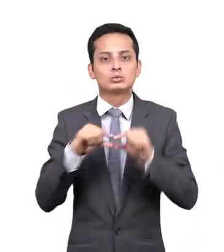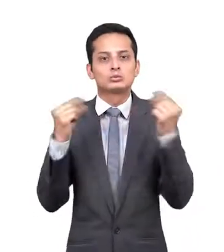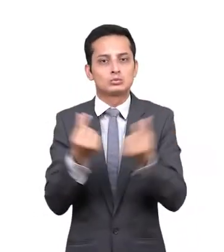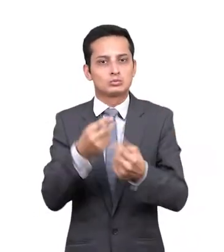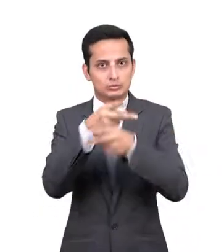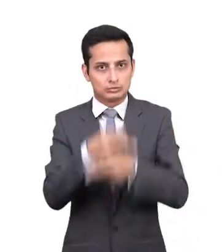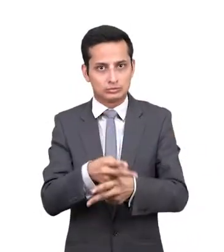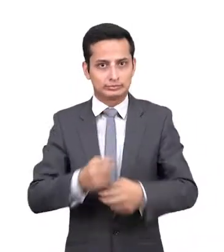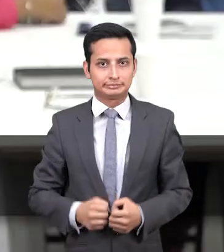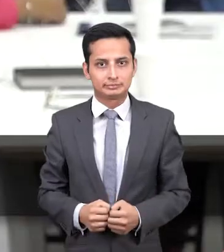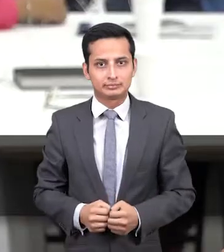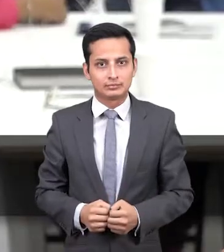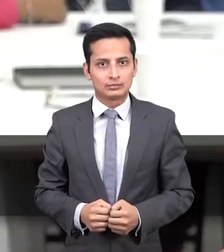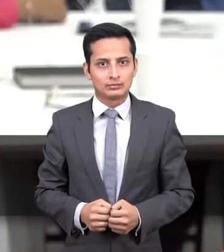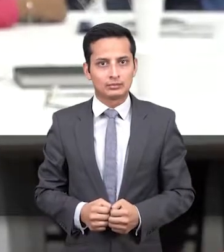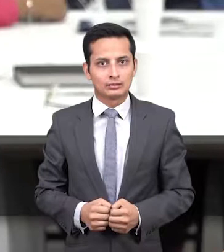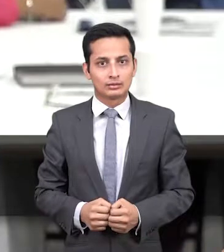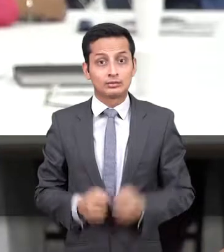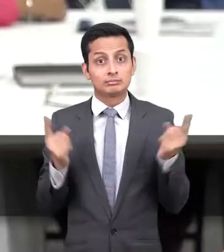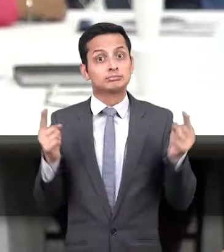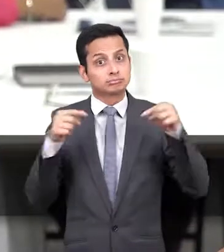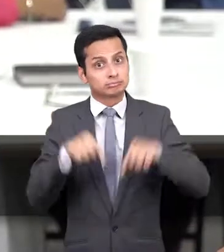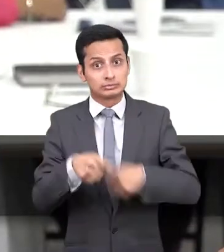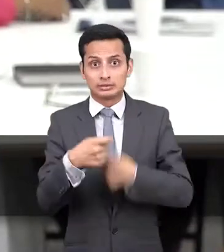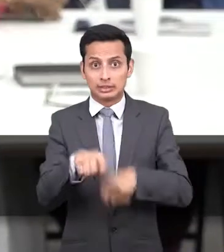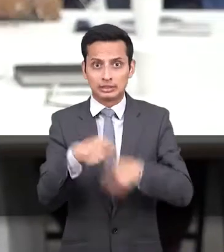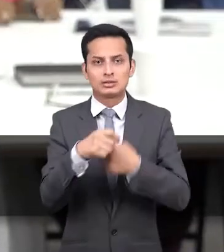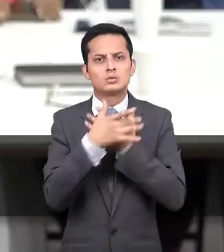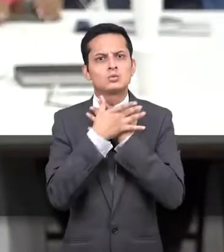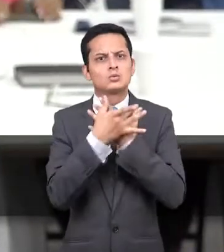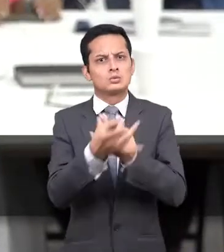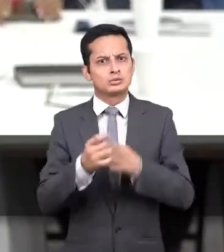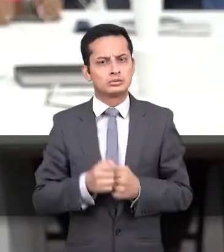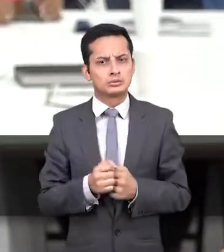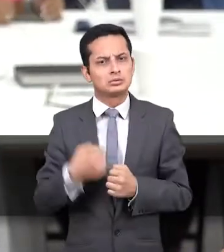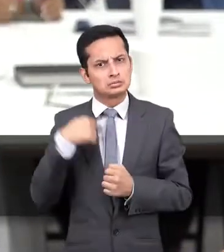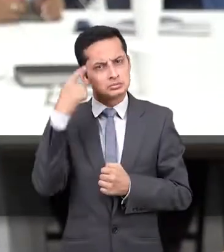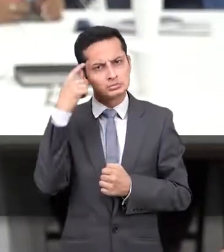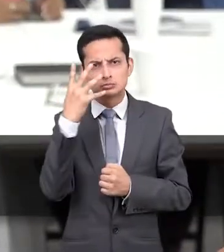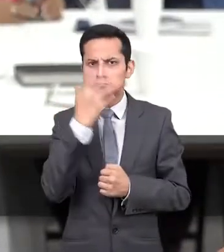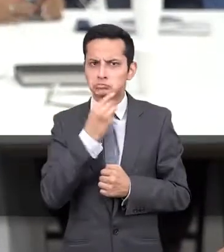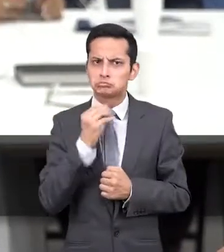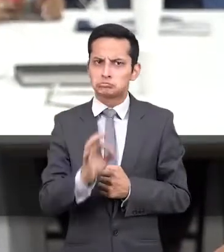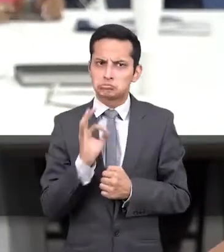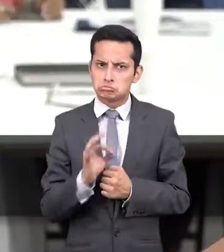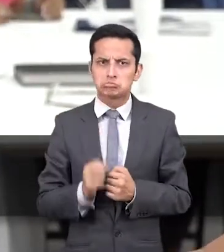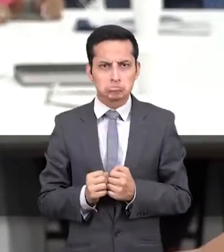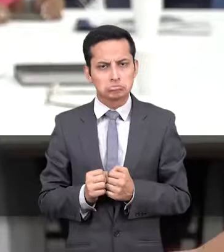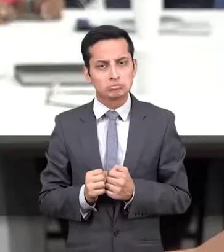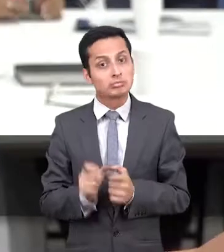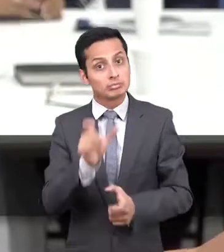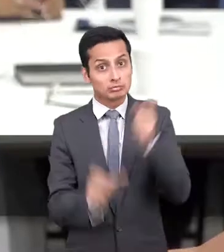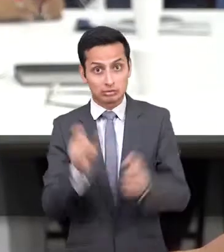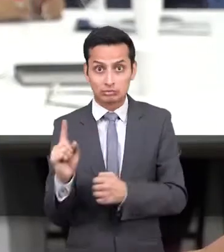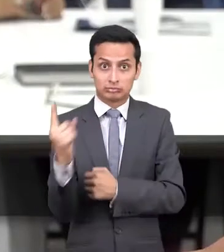entre otros temas un gusto haber asistido a este taller que me realmente me pareció excelente la